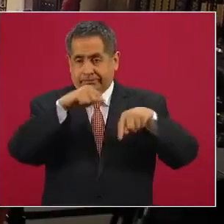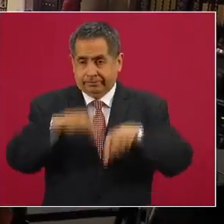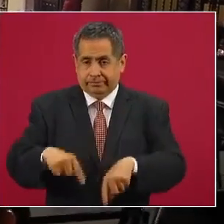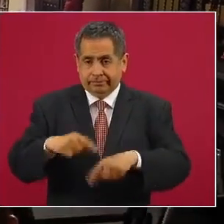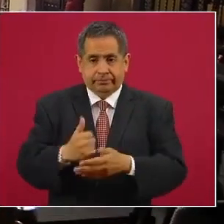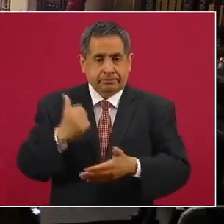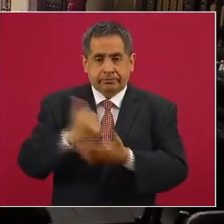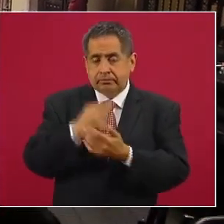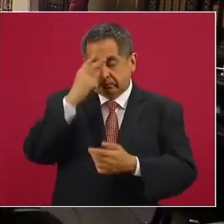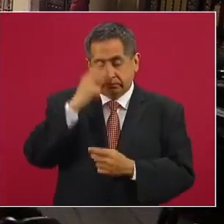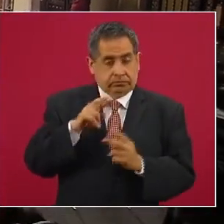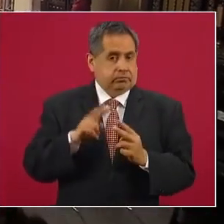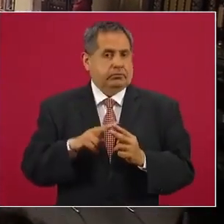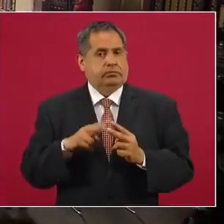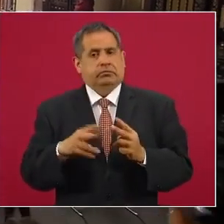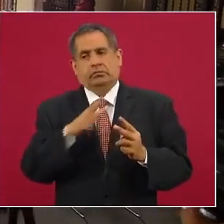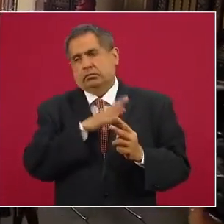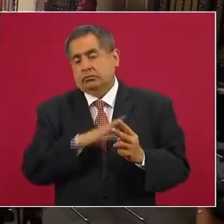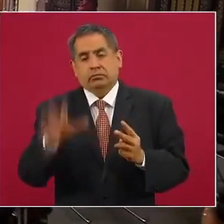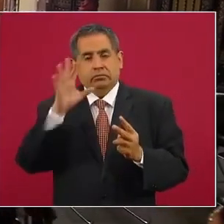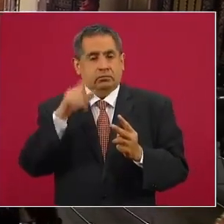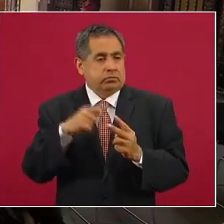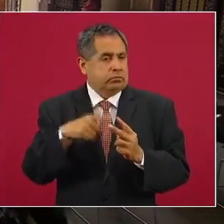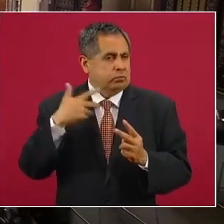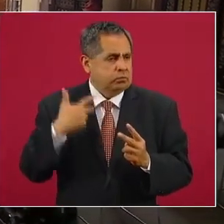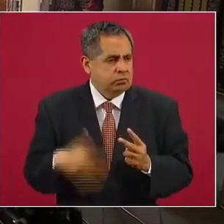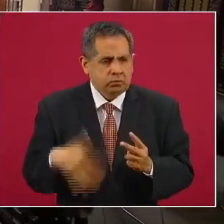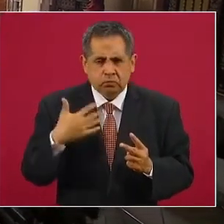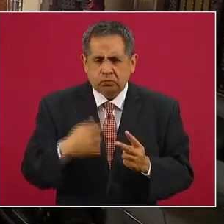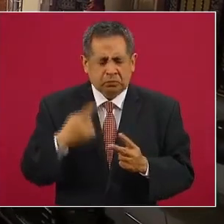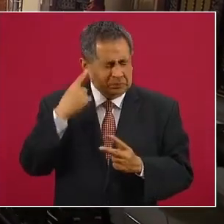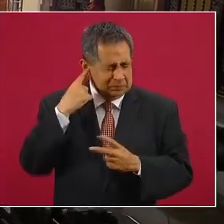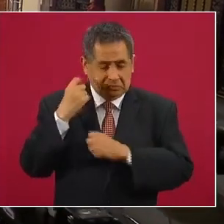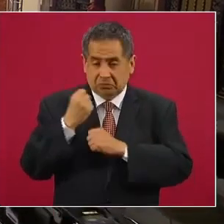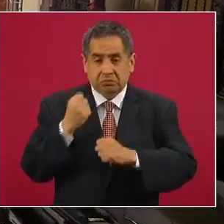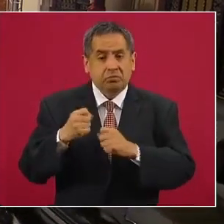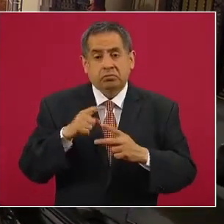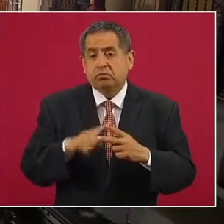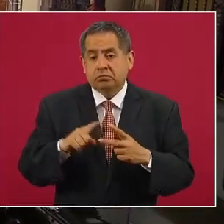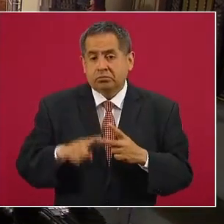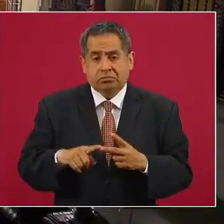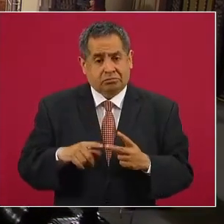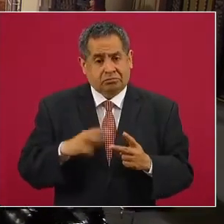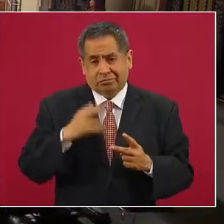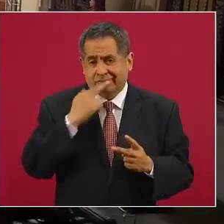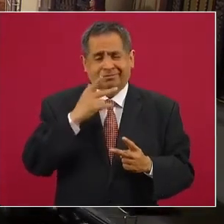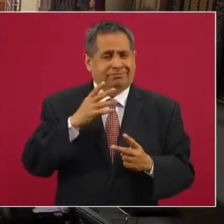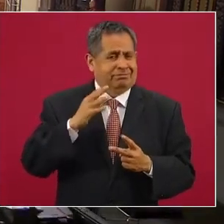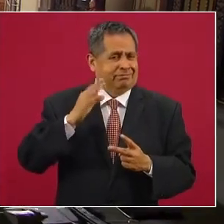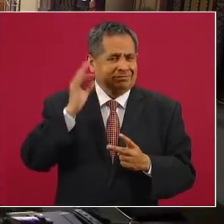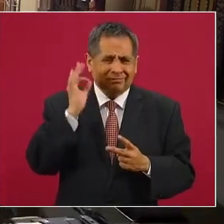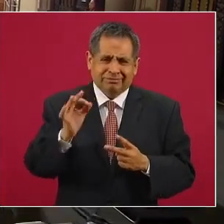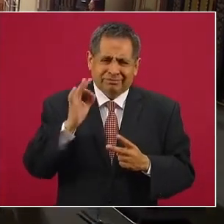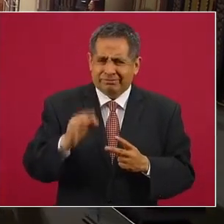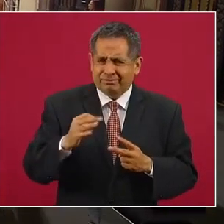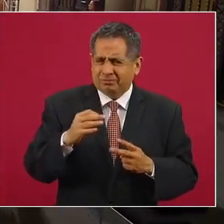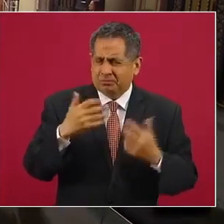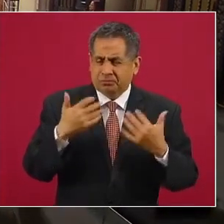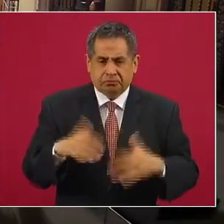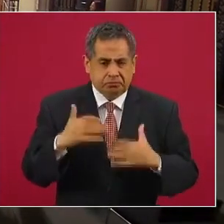Juárez y la de Madero, han sido